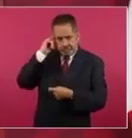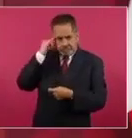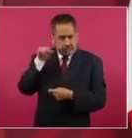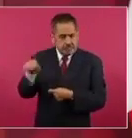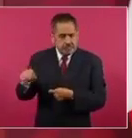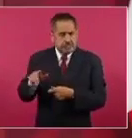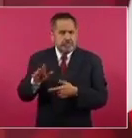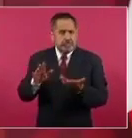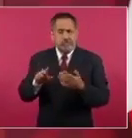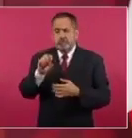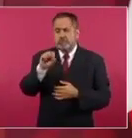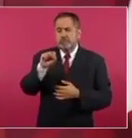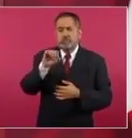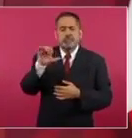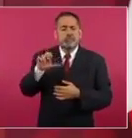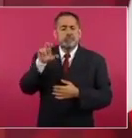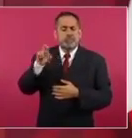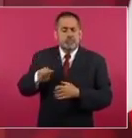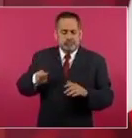la corte